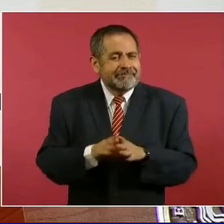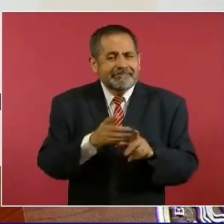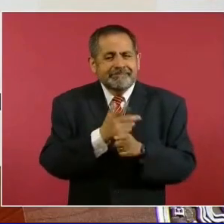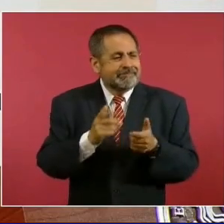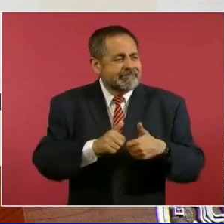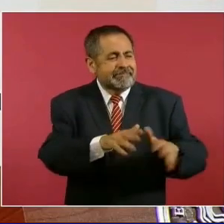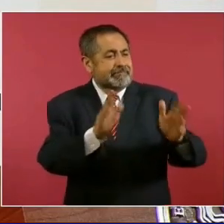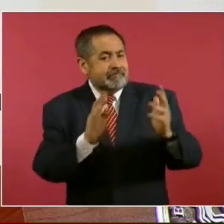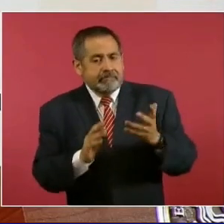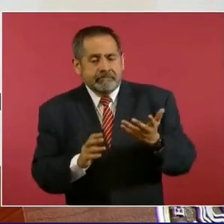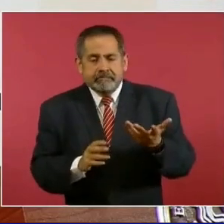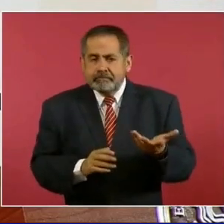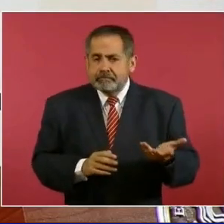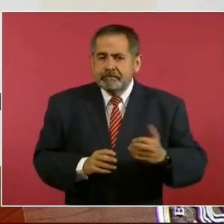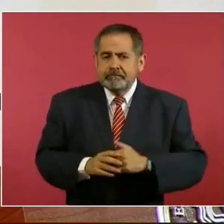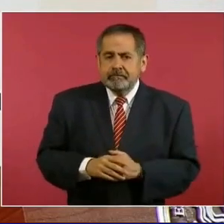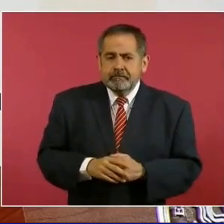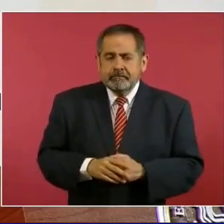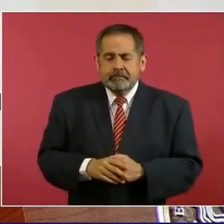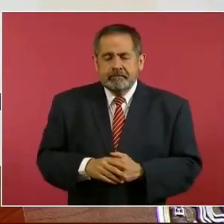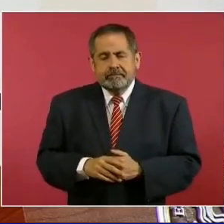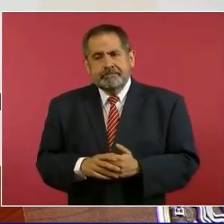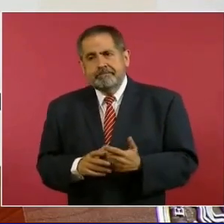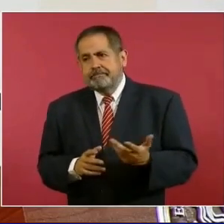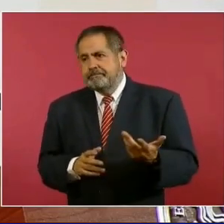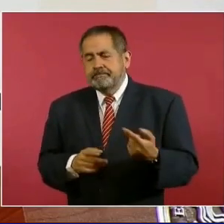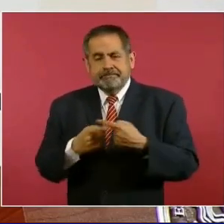Luego entonces queda en libertad.